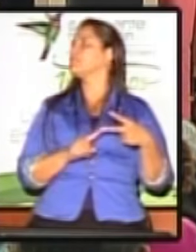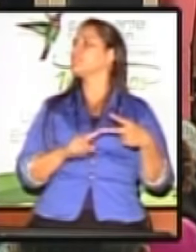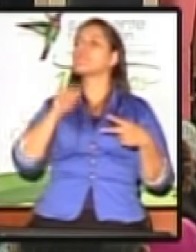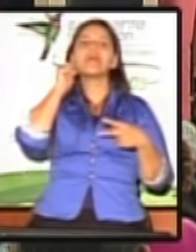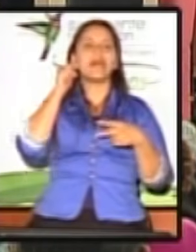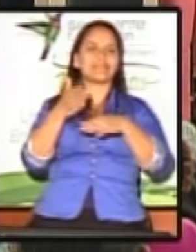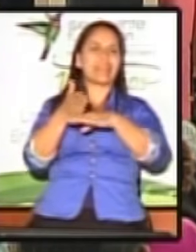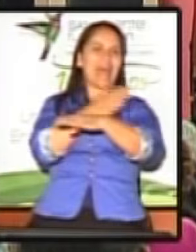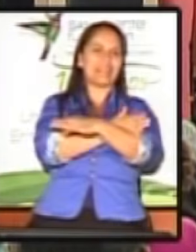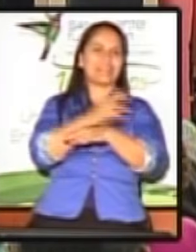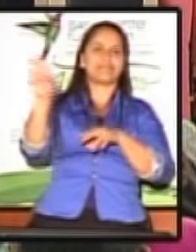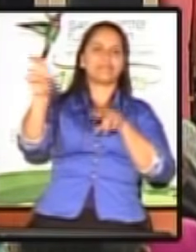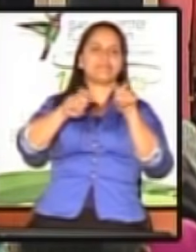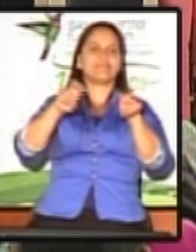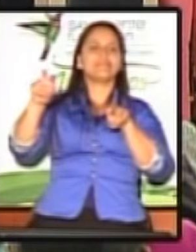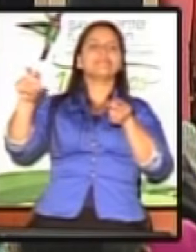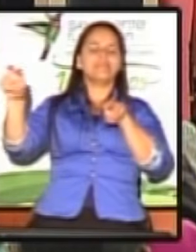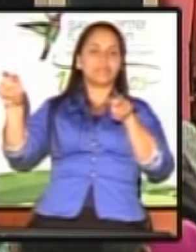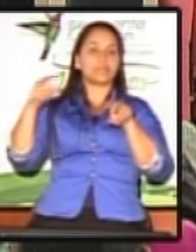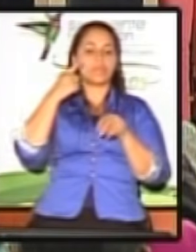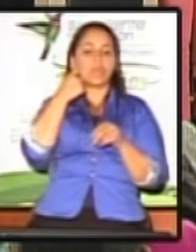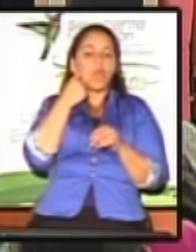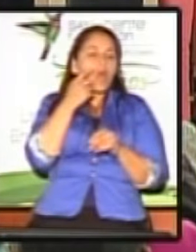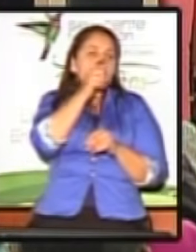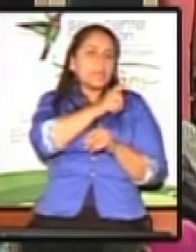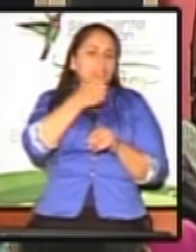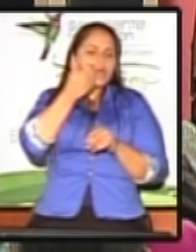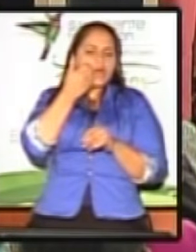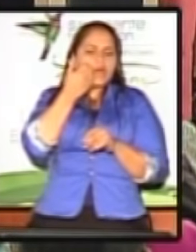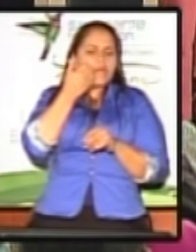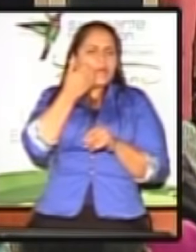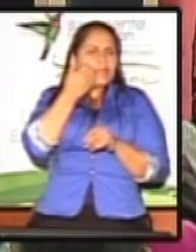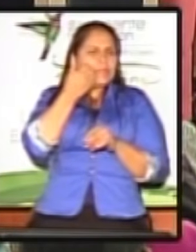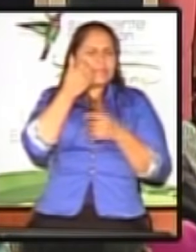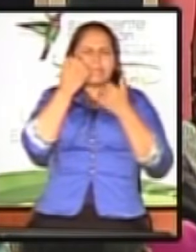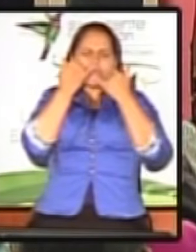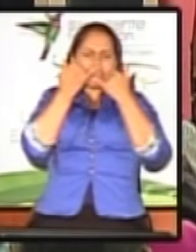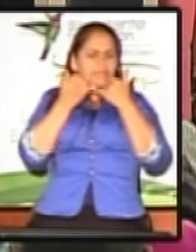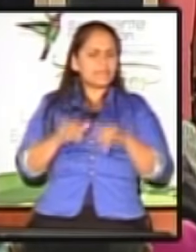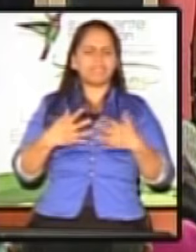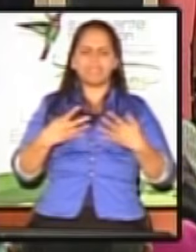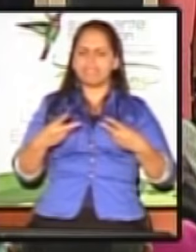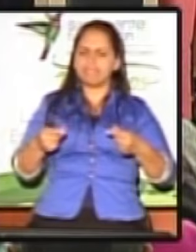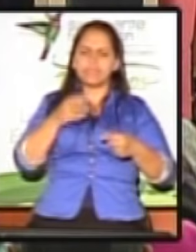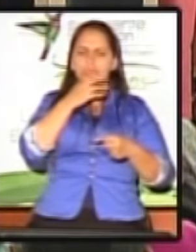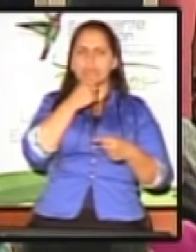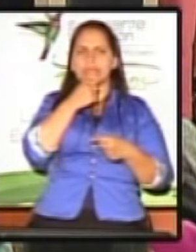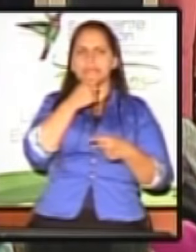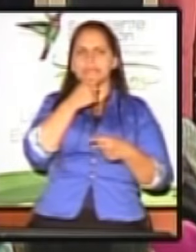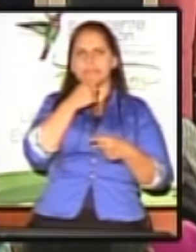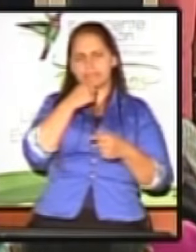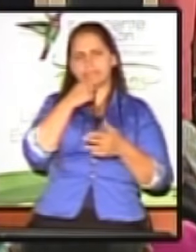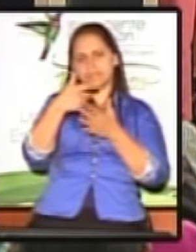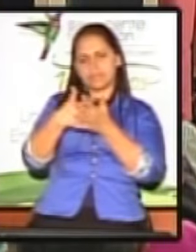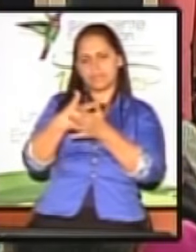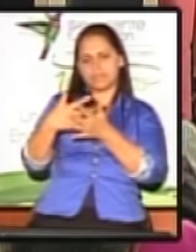asistente antes de entrar. Cuando yo estoy cuidando a un paciente que está con una enfermedad terminal, me